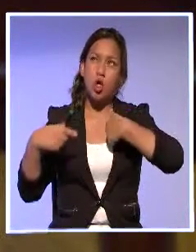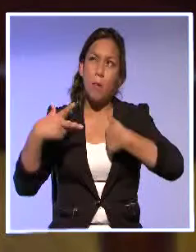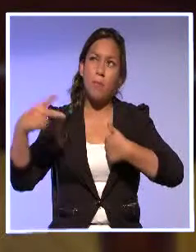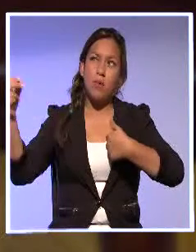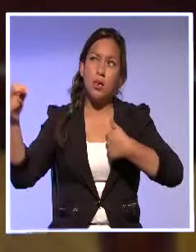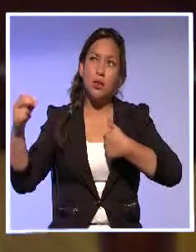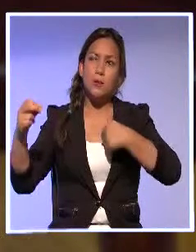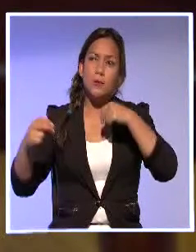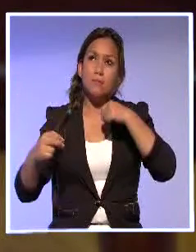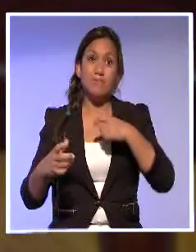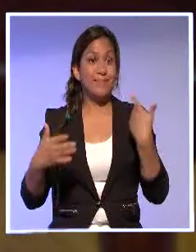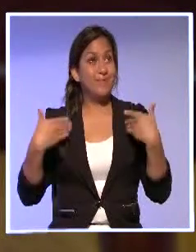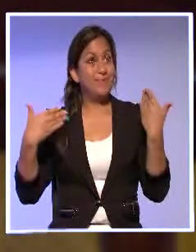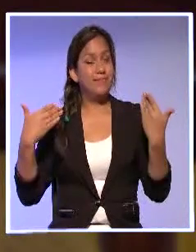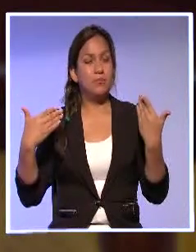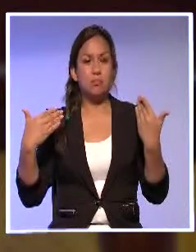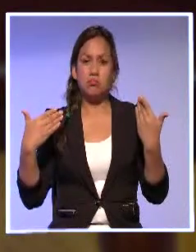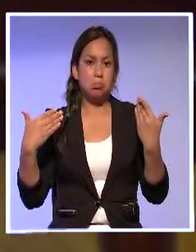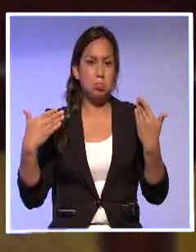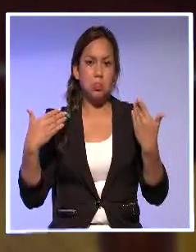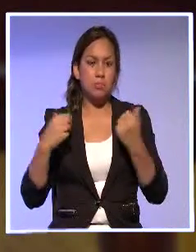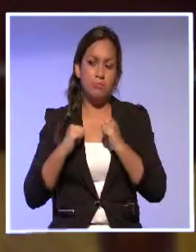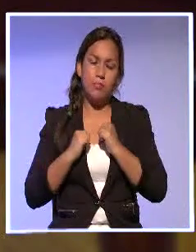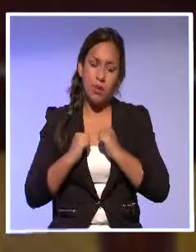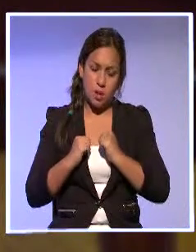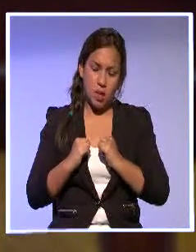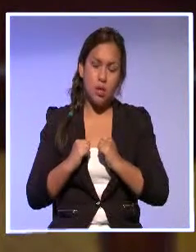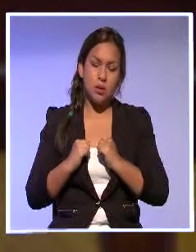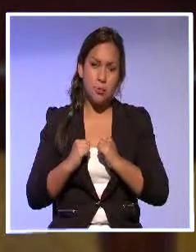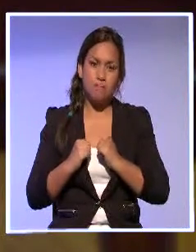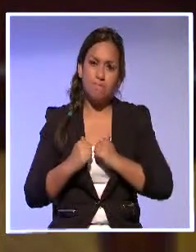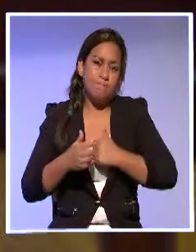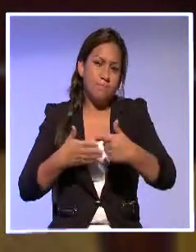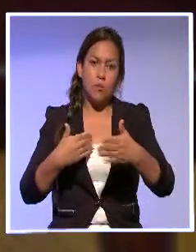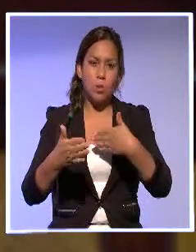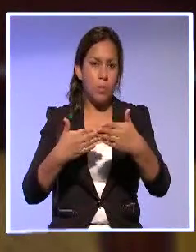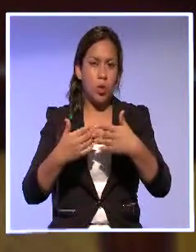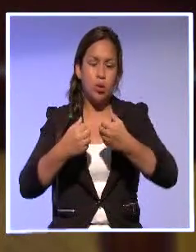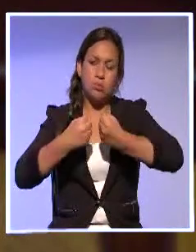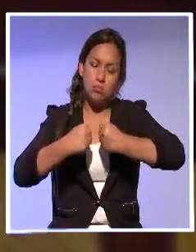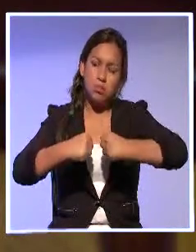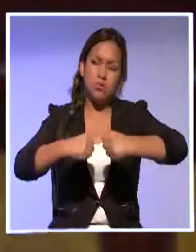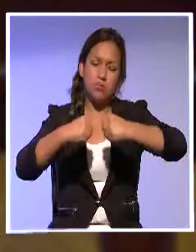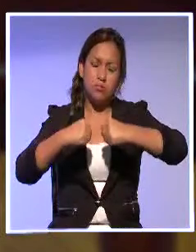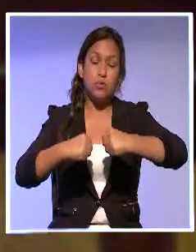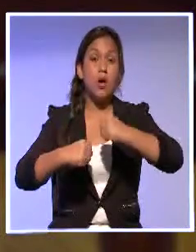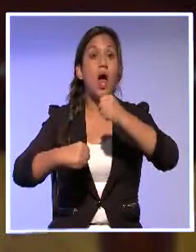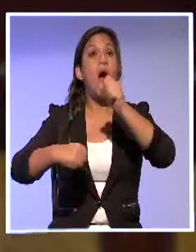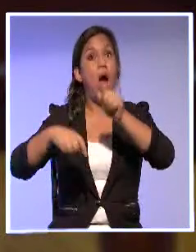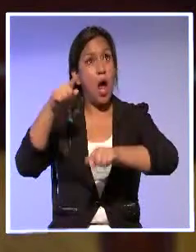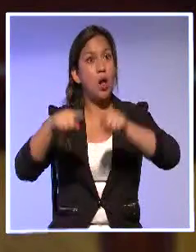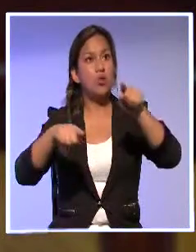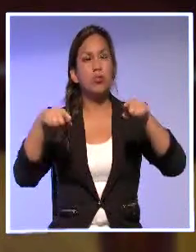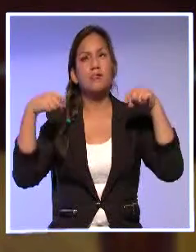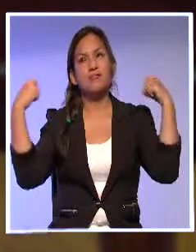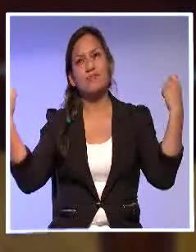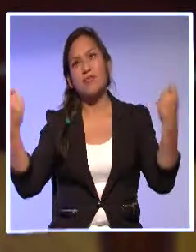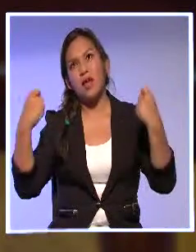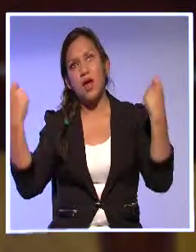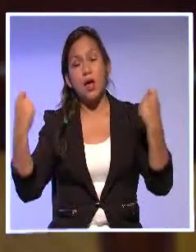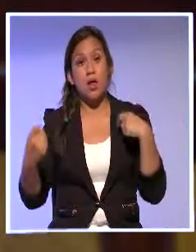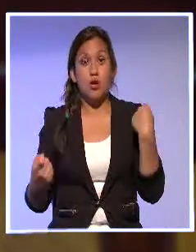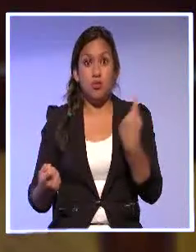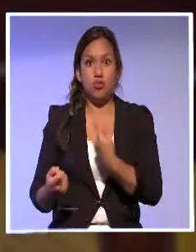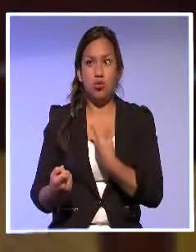pues seguimos adelante y bueno muchos festejan hacen actividades nosotros por el momento no